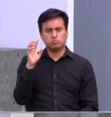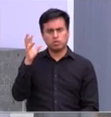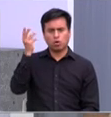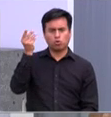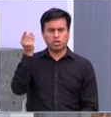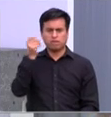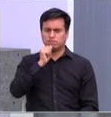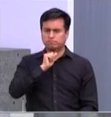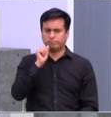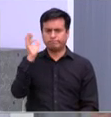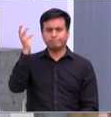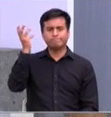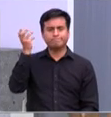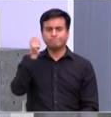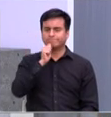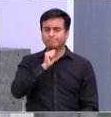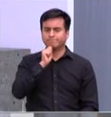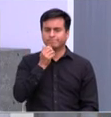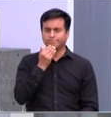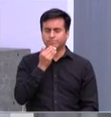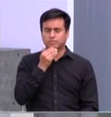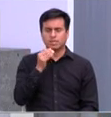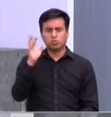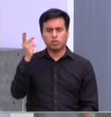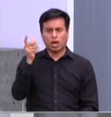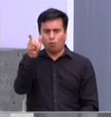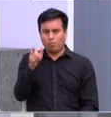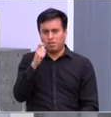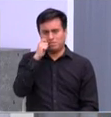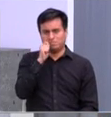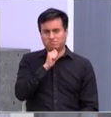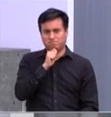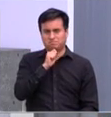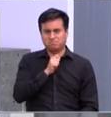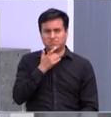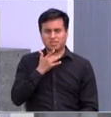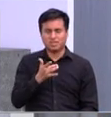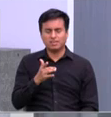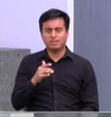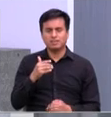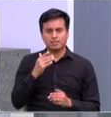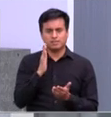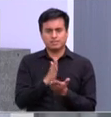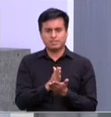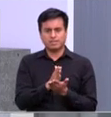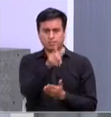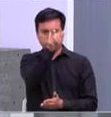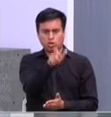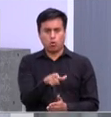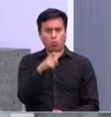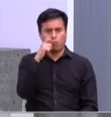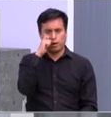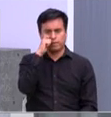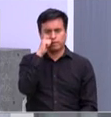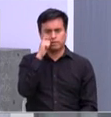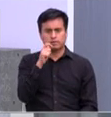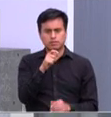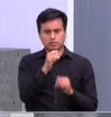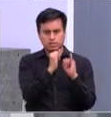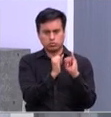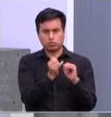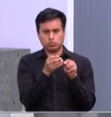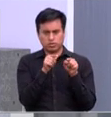ecología, y menos ecología humana, que exige a la persona humana, criatura como